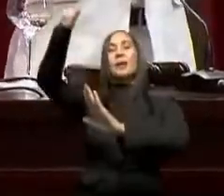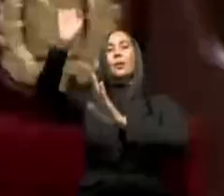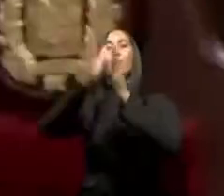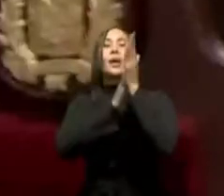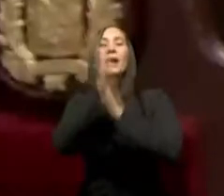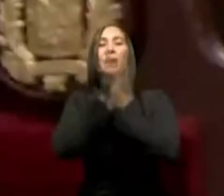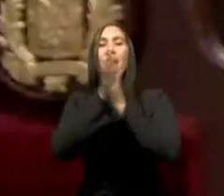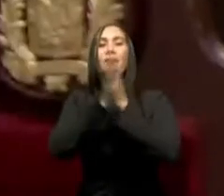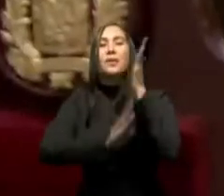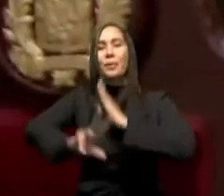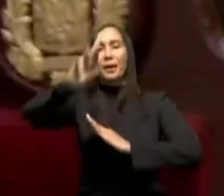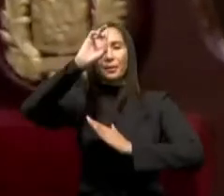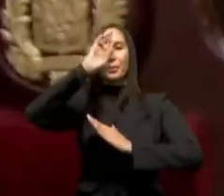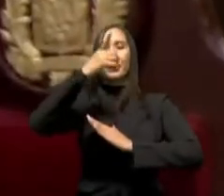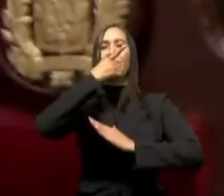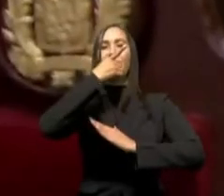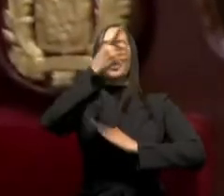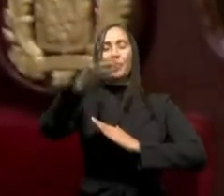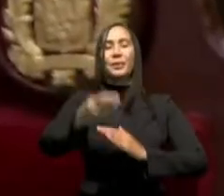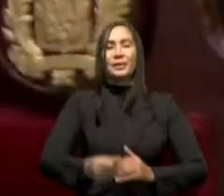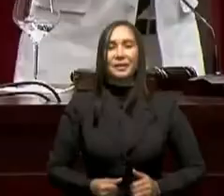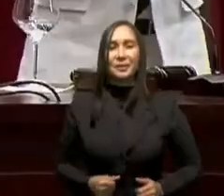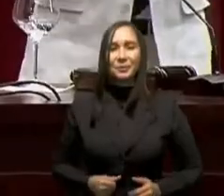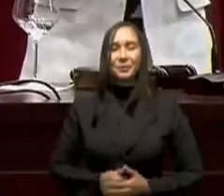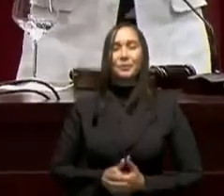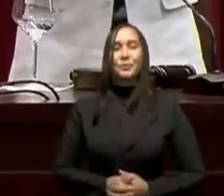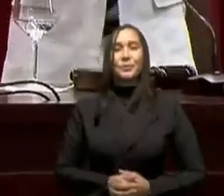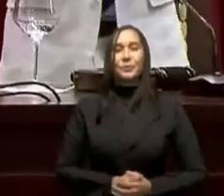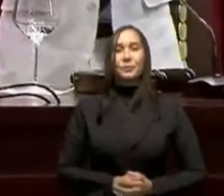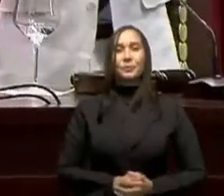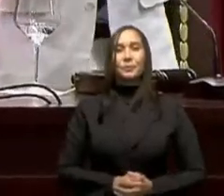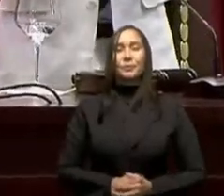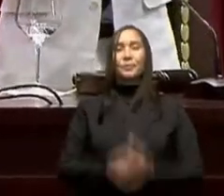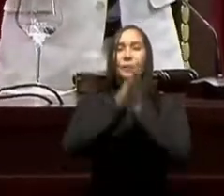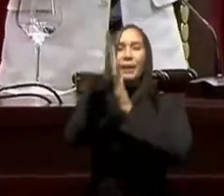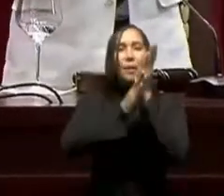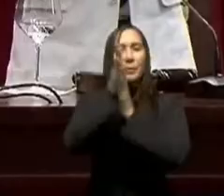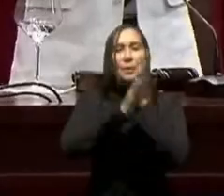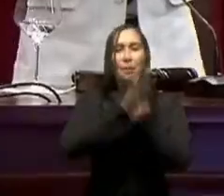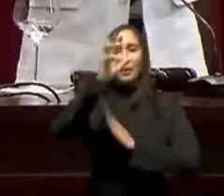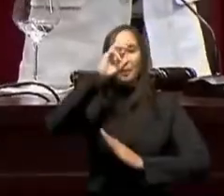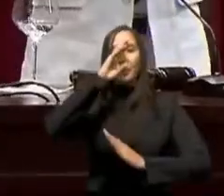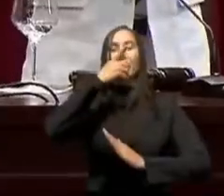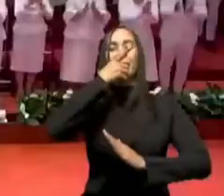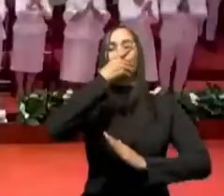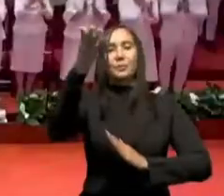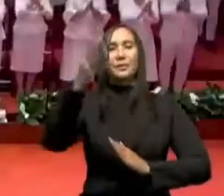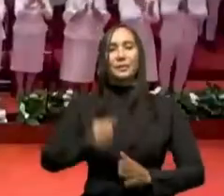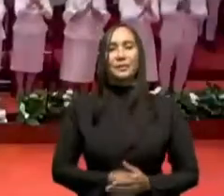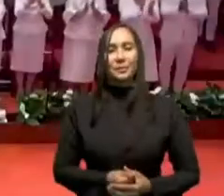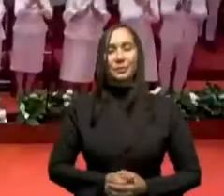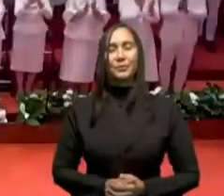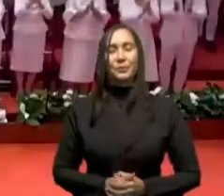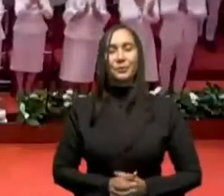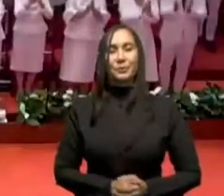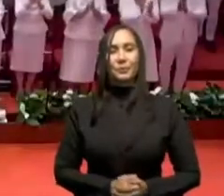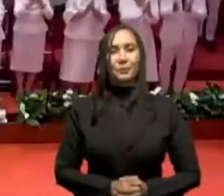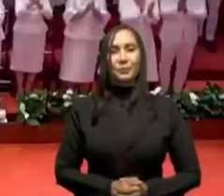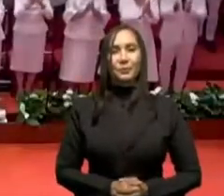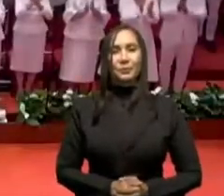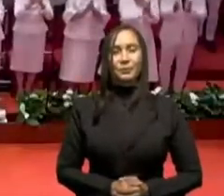¡Que viva la República Dominicana! ¡Que viva la República Dominicana!